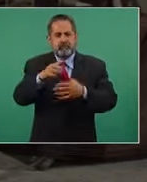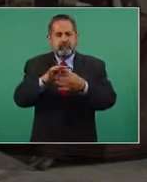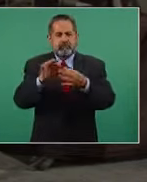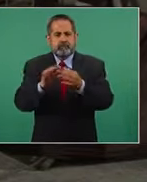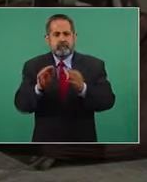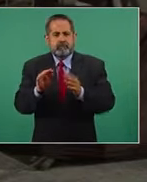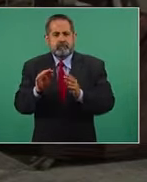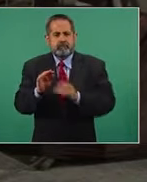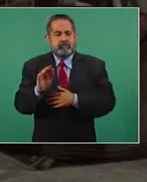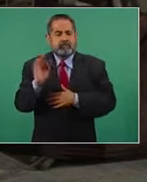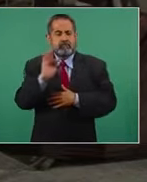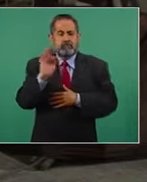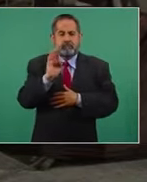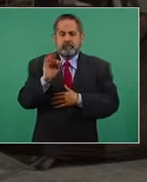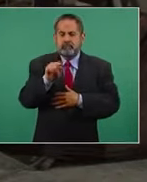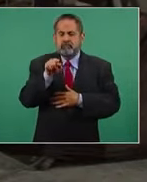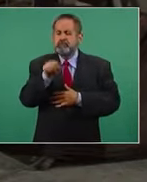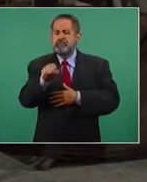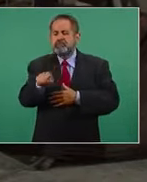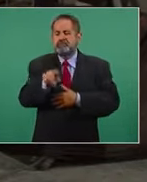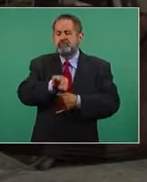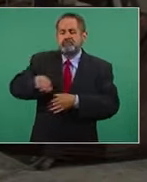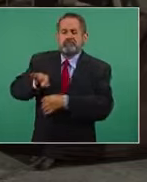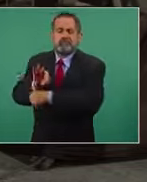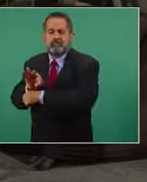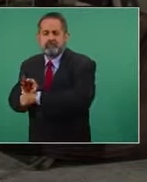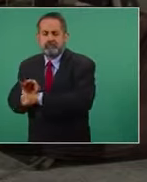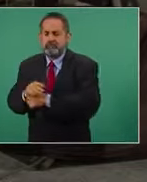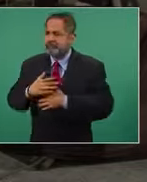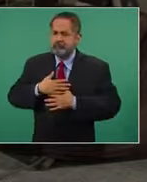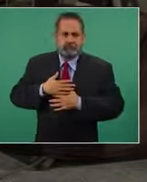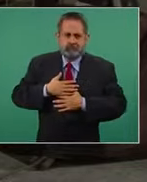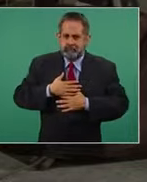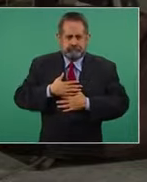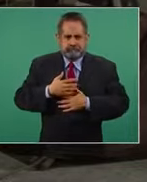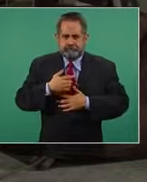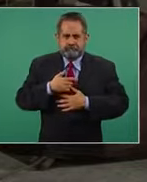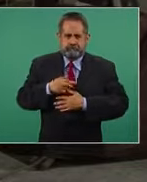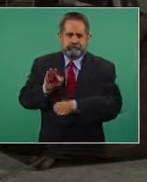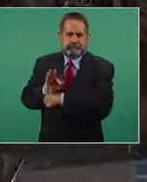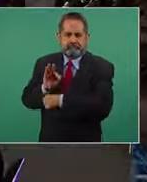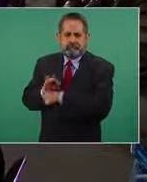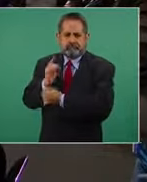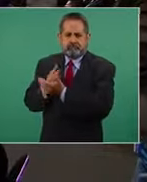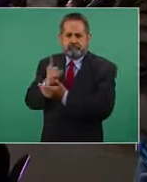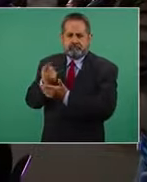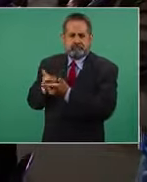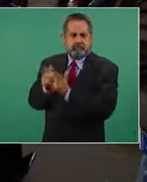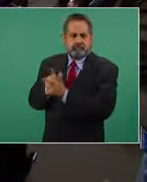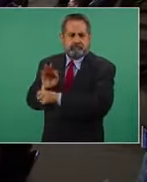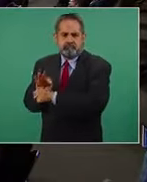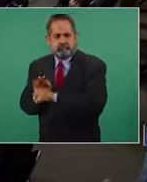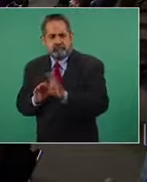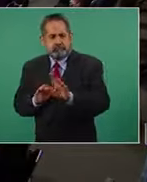si estuviéramos en un lado, y no me parece que sea así, presidente. Es lo